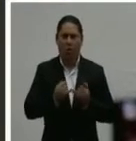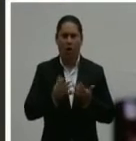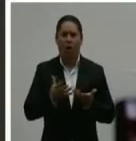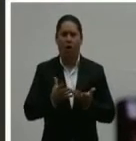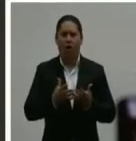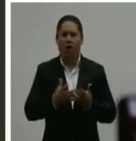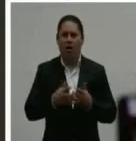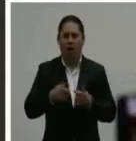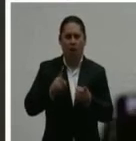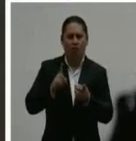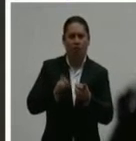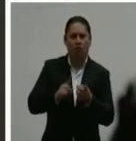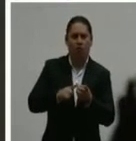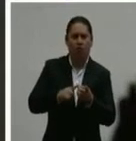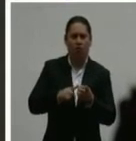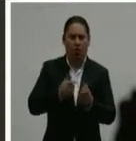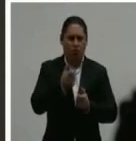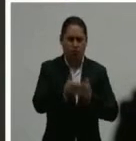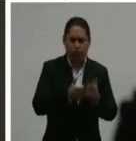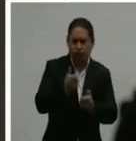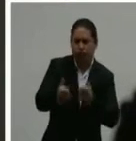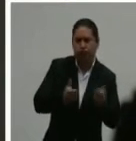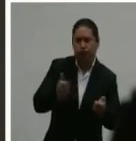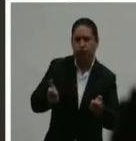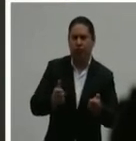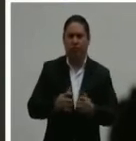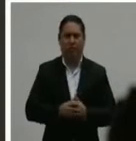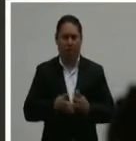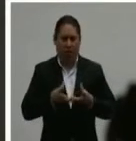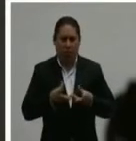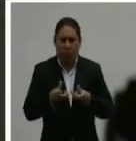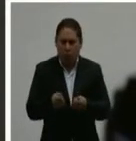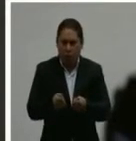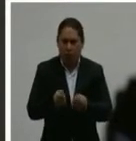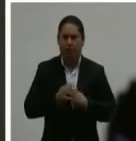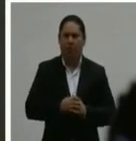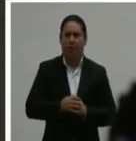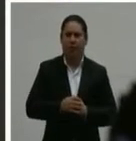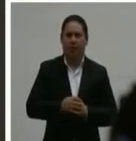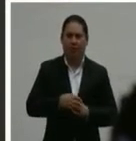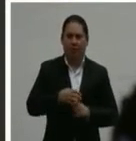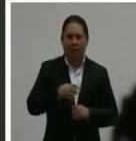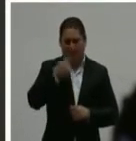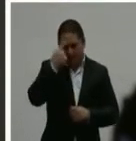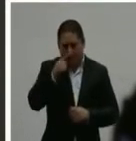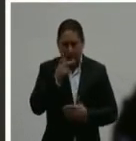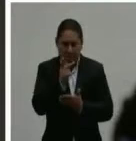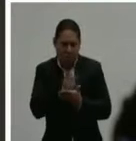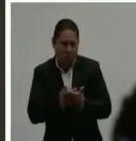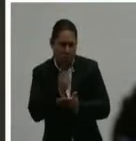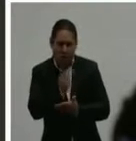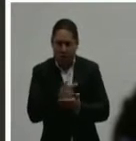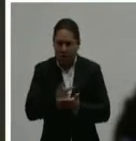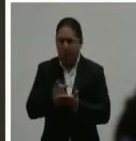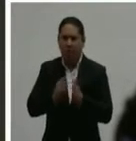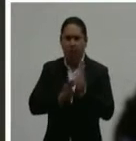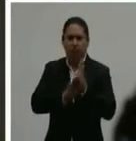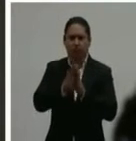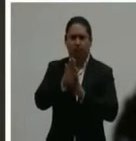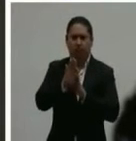en clasificación funcional, los gastos por ejes del Plan del Estado de